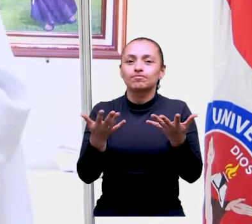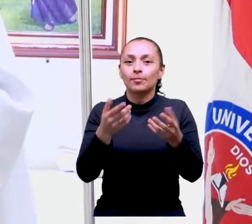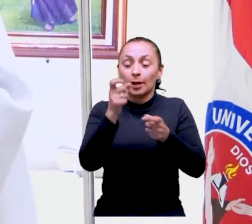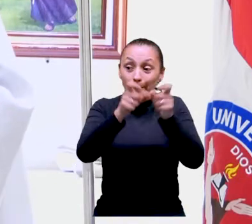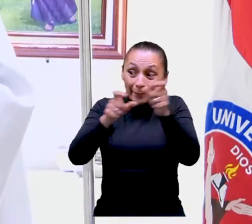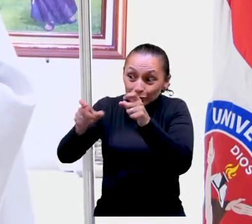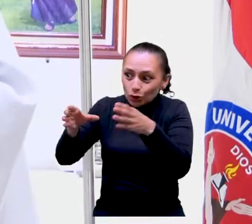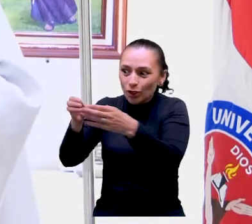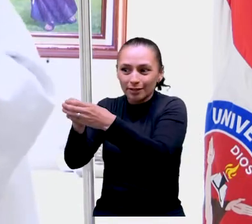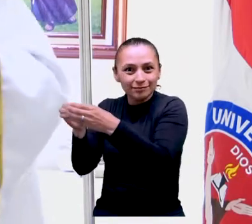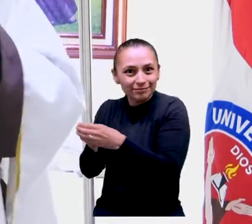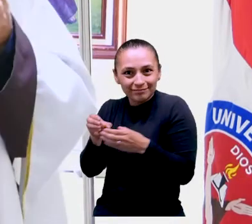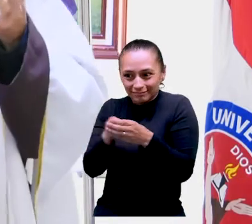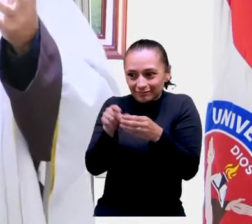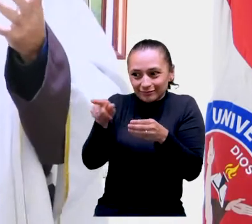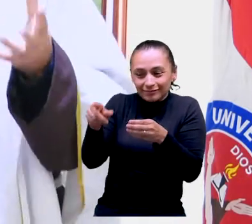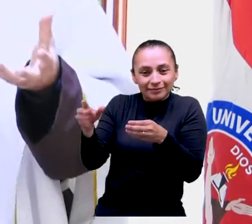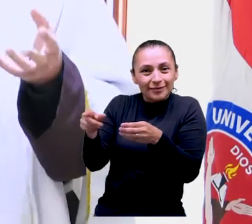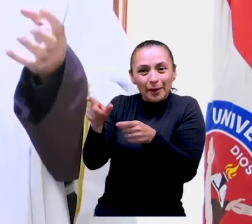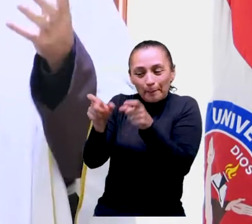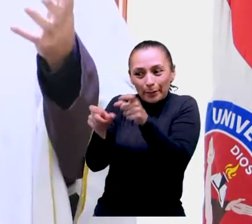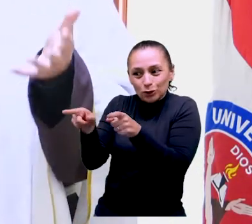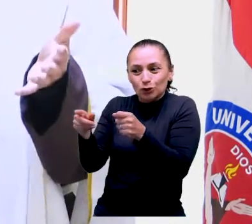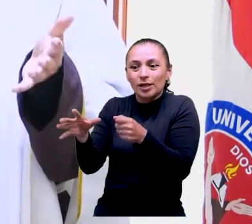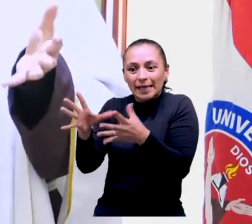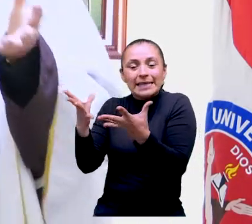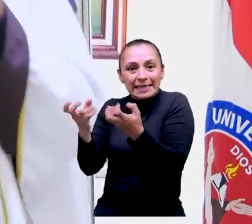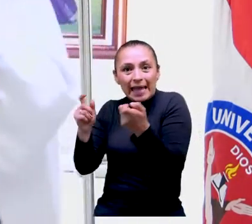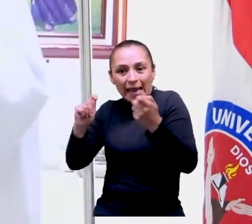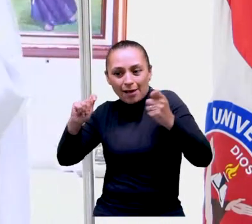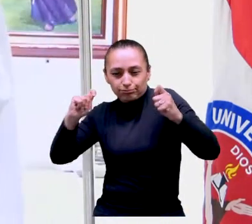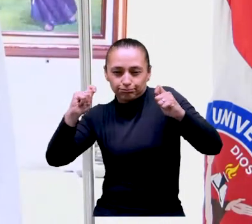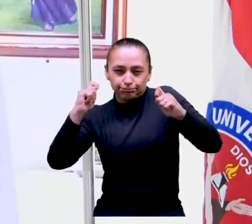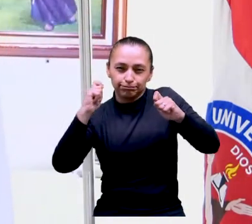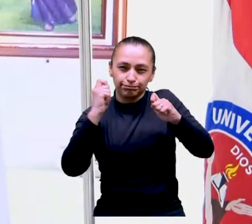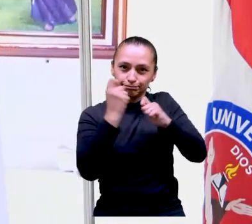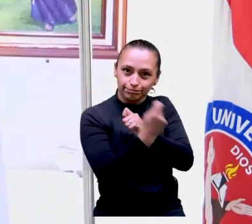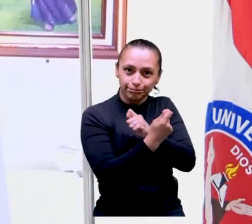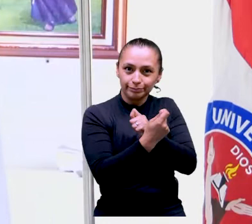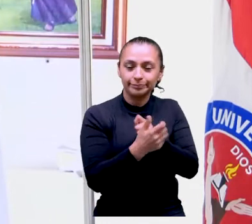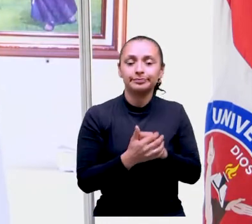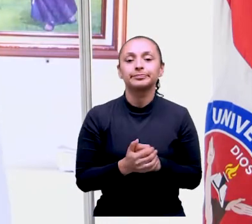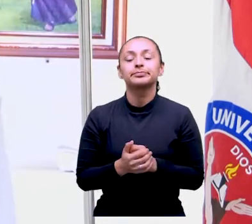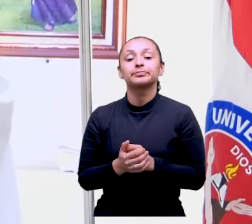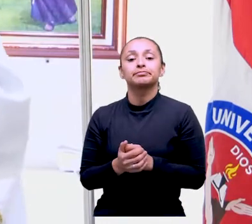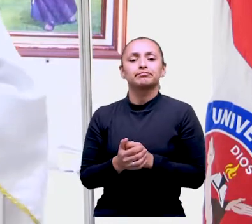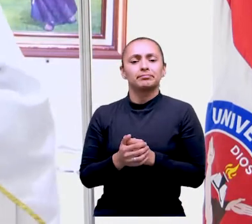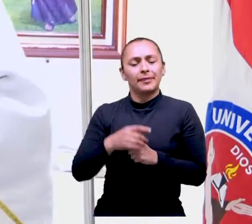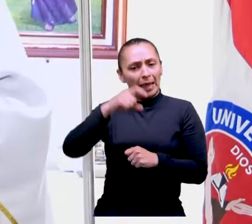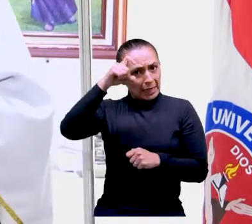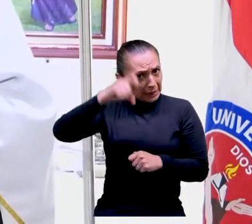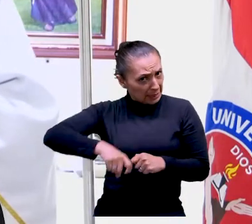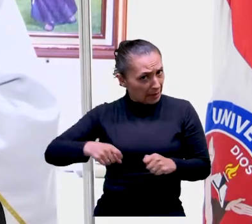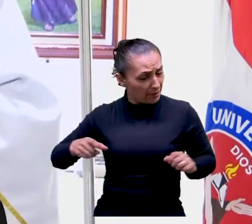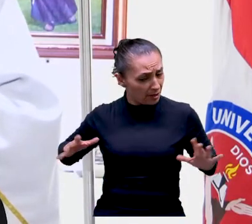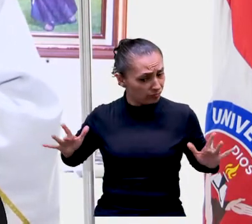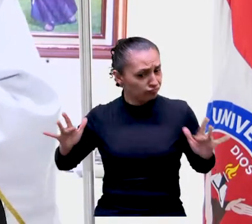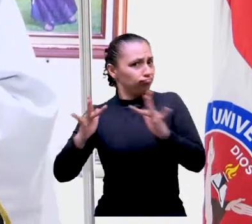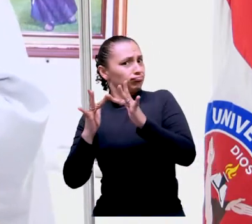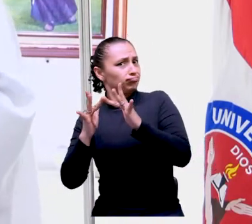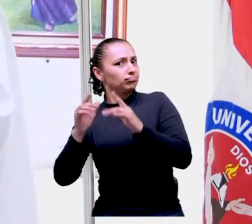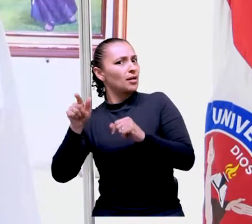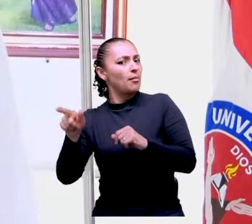venían para estos gentiles y paganos que venían convirtiéndose al cristianismo